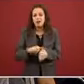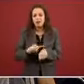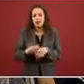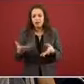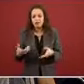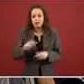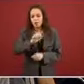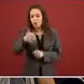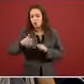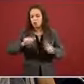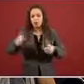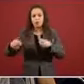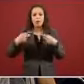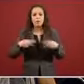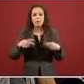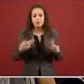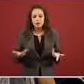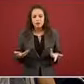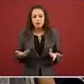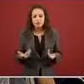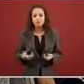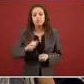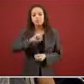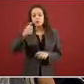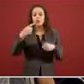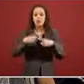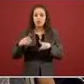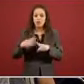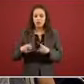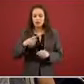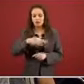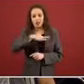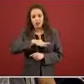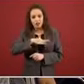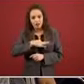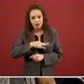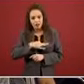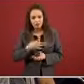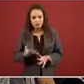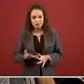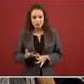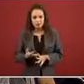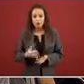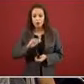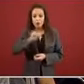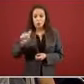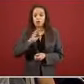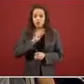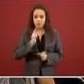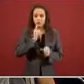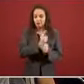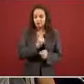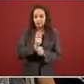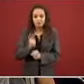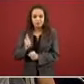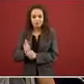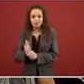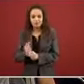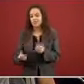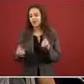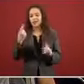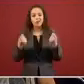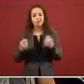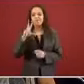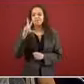demás personas? Otros virus, algunos se pueden identificar, otros no. Existen